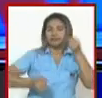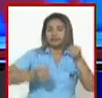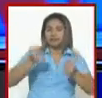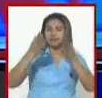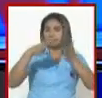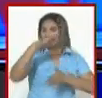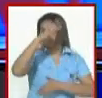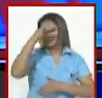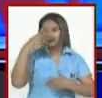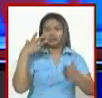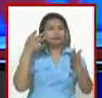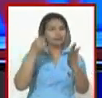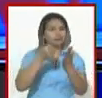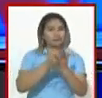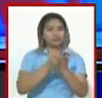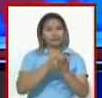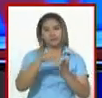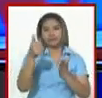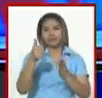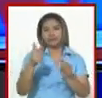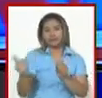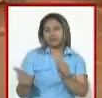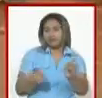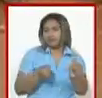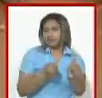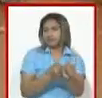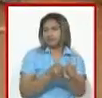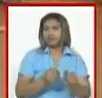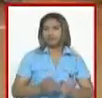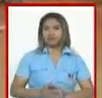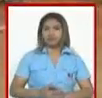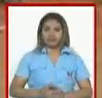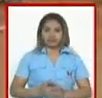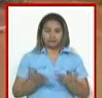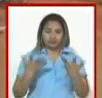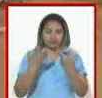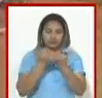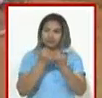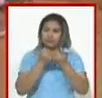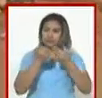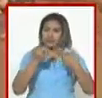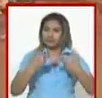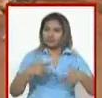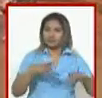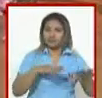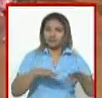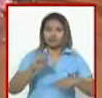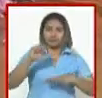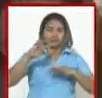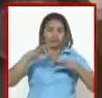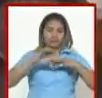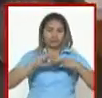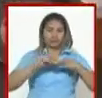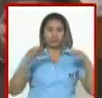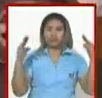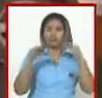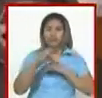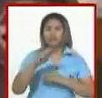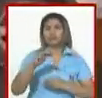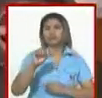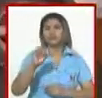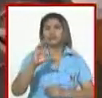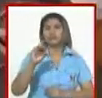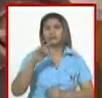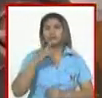en aparente estado de ebriedad chocó su vehículo contra otro un accidente de tránsito se registró en el cuarto anillo avenida